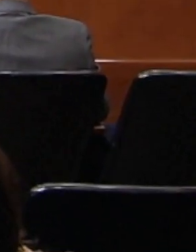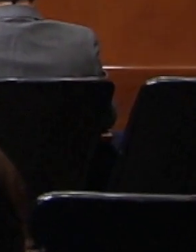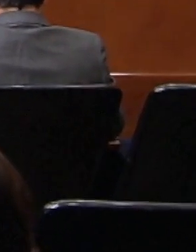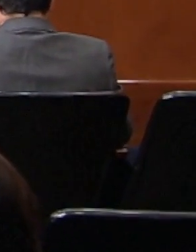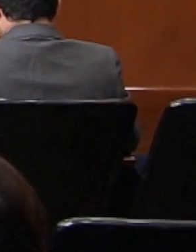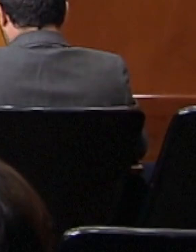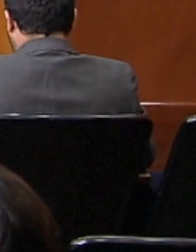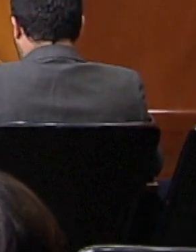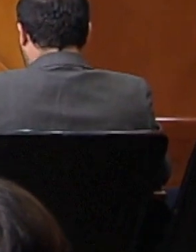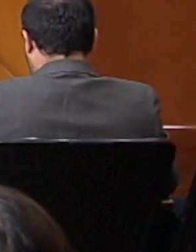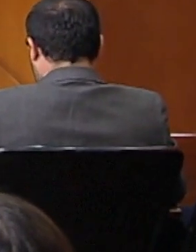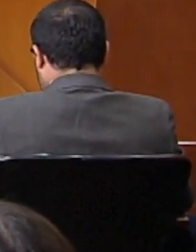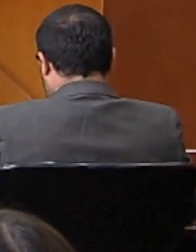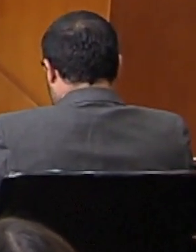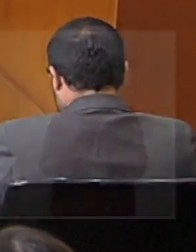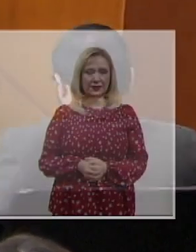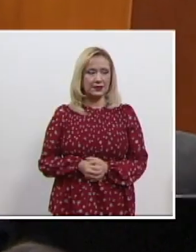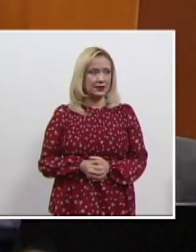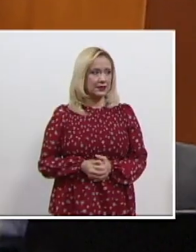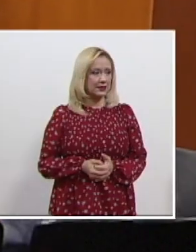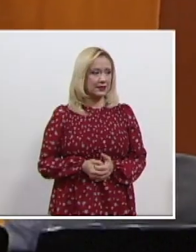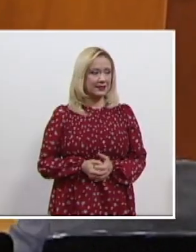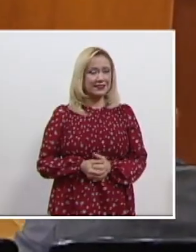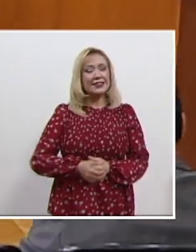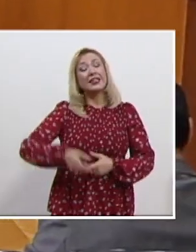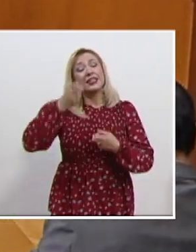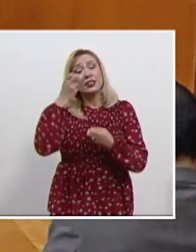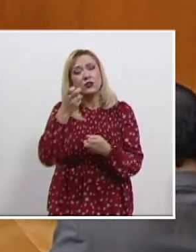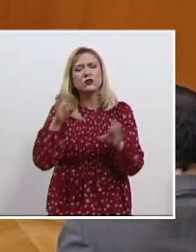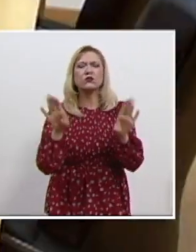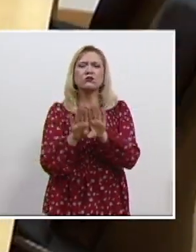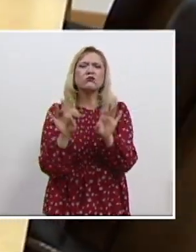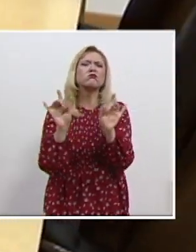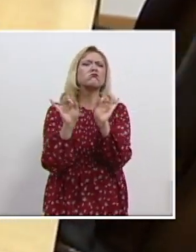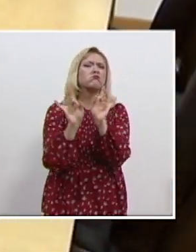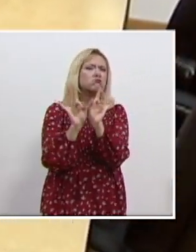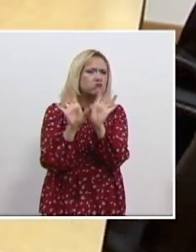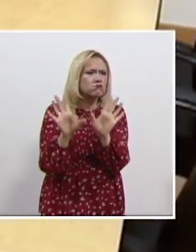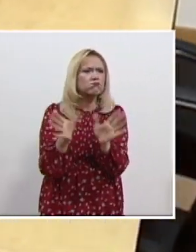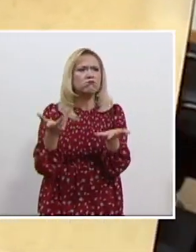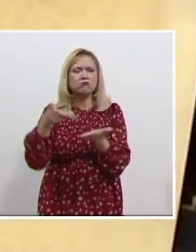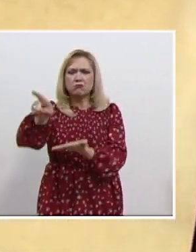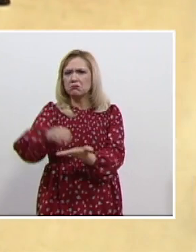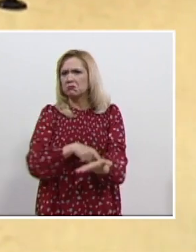es improcedente cuando quien lo promueve paralelamente interpone un incidente